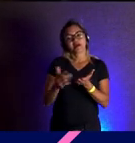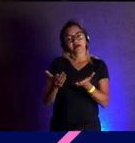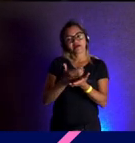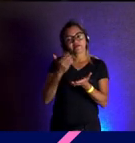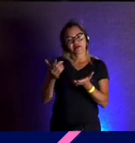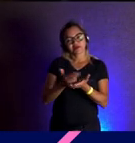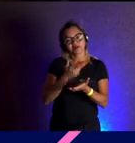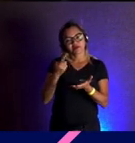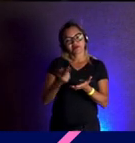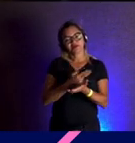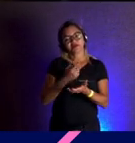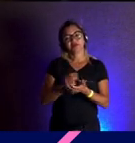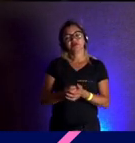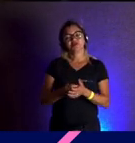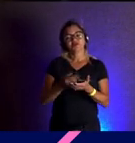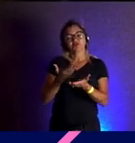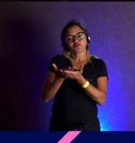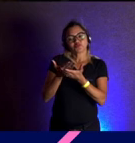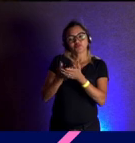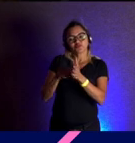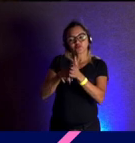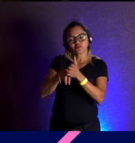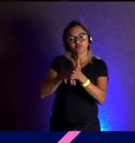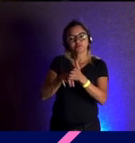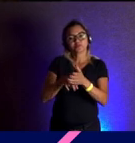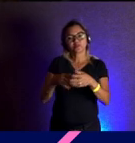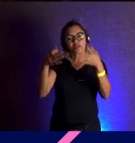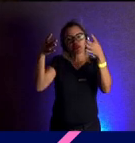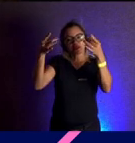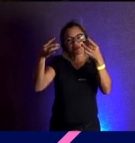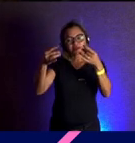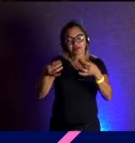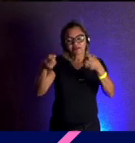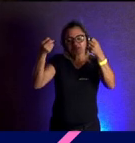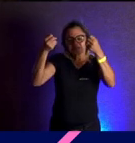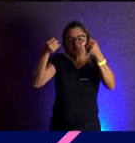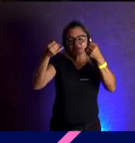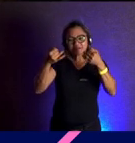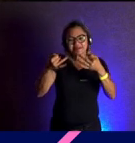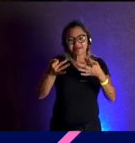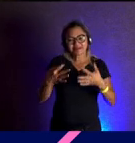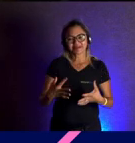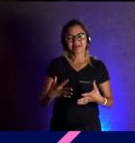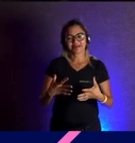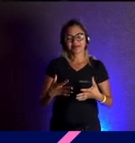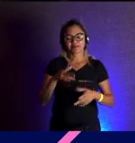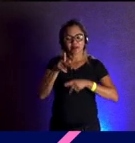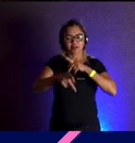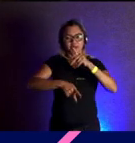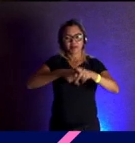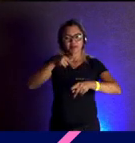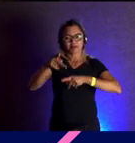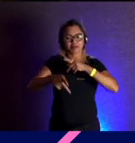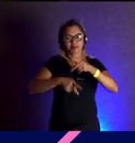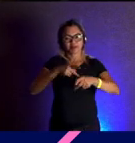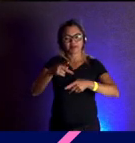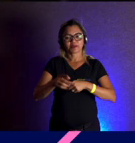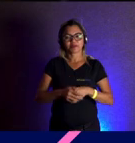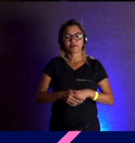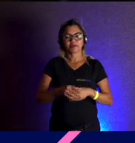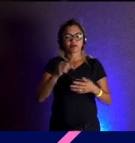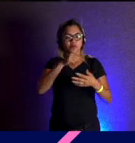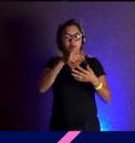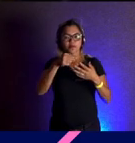enfoque siempre ha sido en explicar, en darle a la ciudadanía las herramientas para